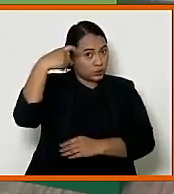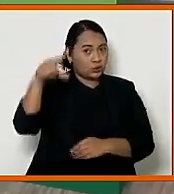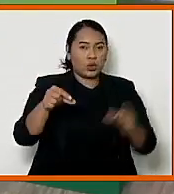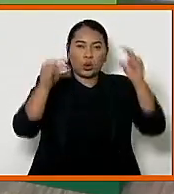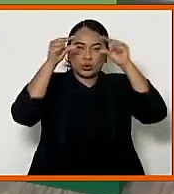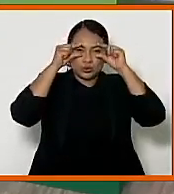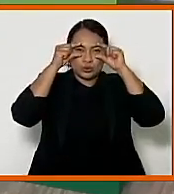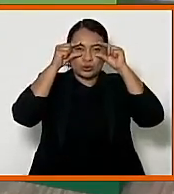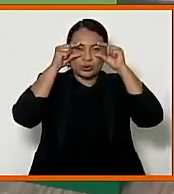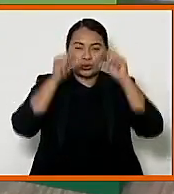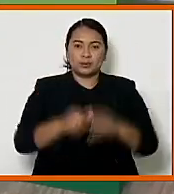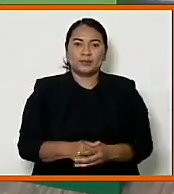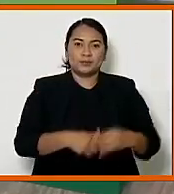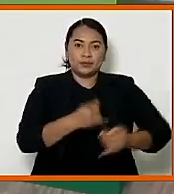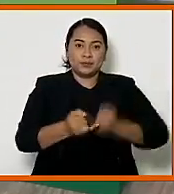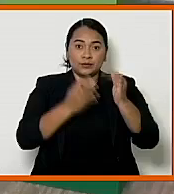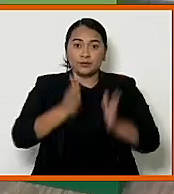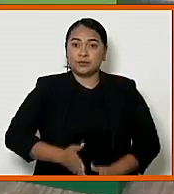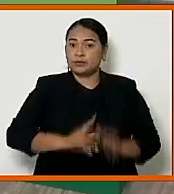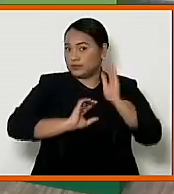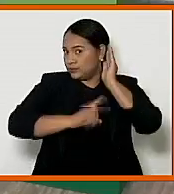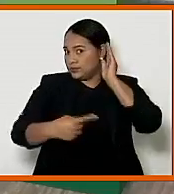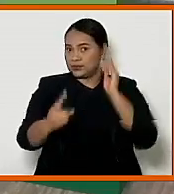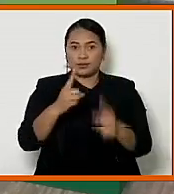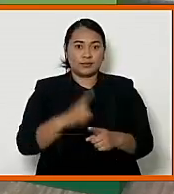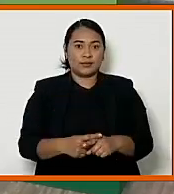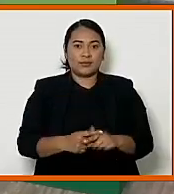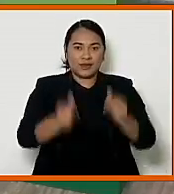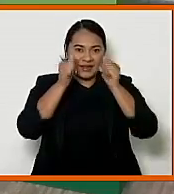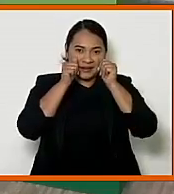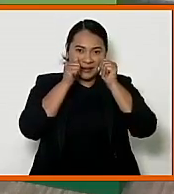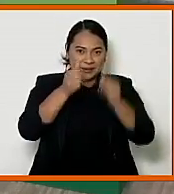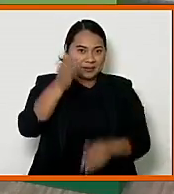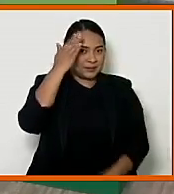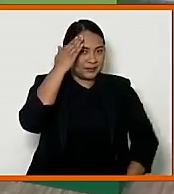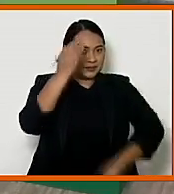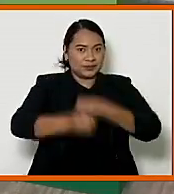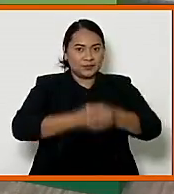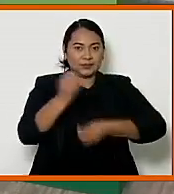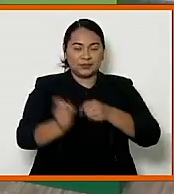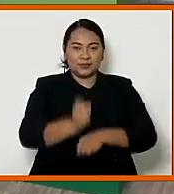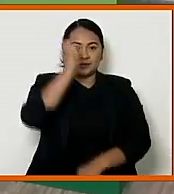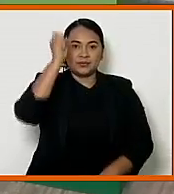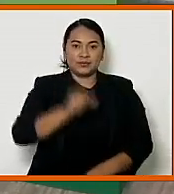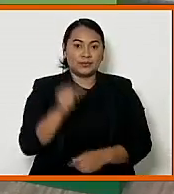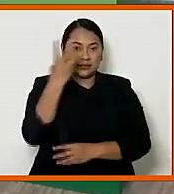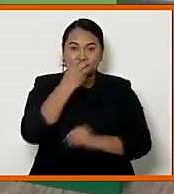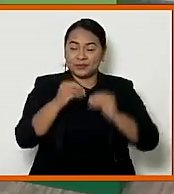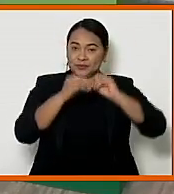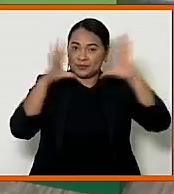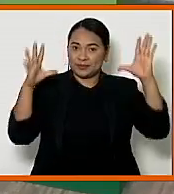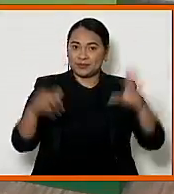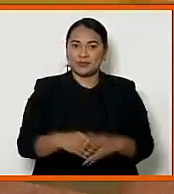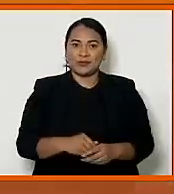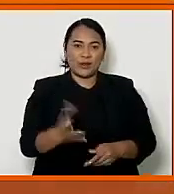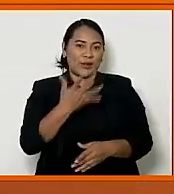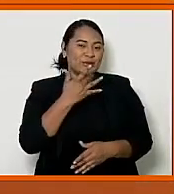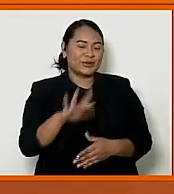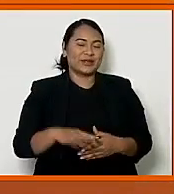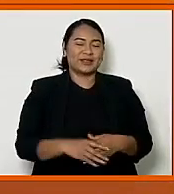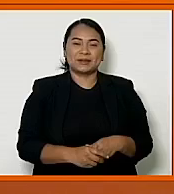lentes. Pero si eres jugador para Multi-X, atento, porque aquí viene tu esfera favorecida en esta linda mañana. Y esta es... te deseo mucha